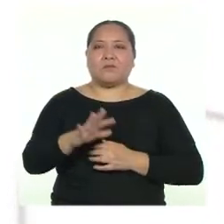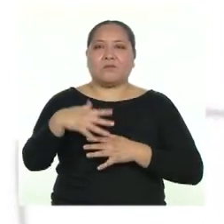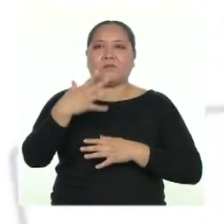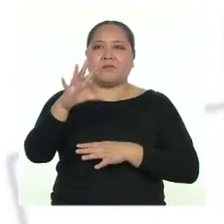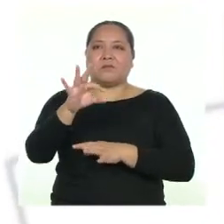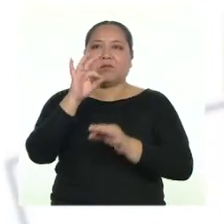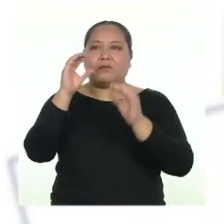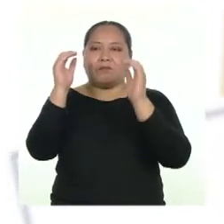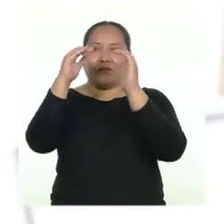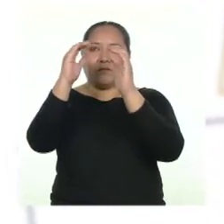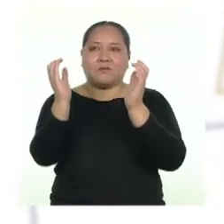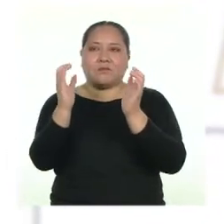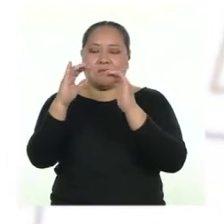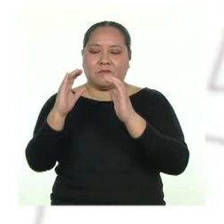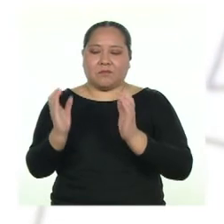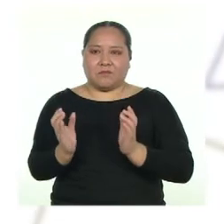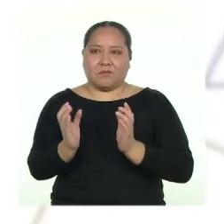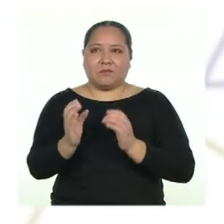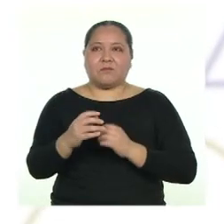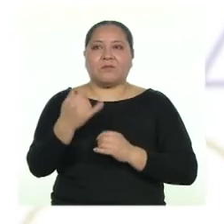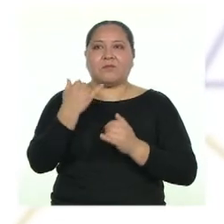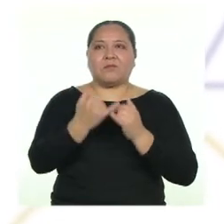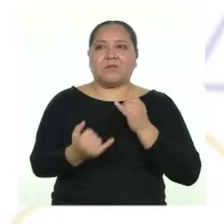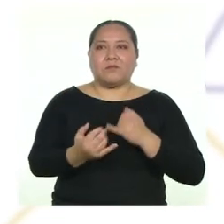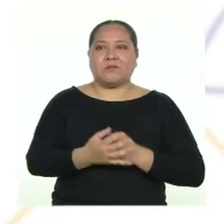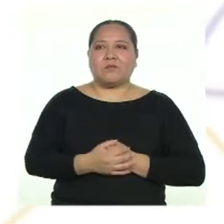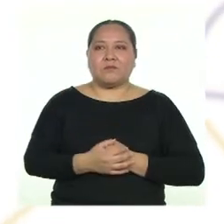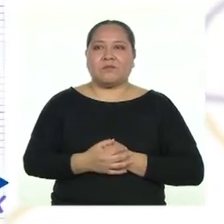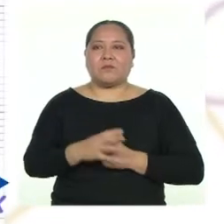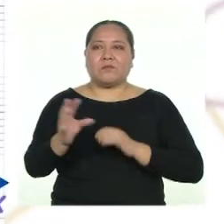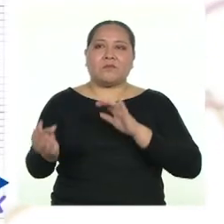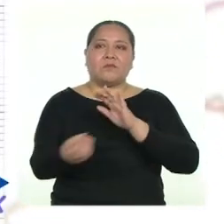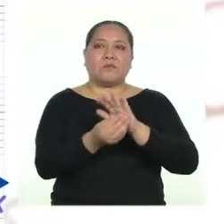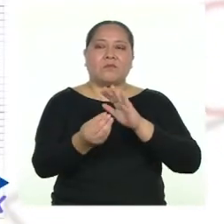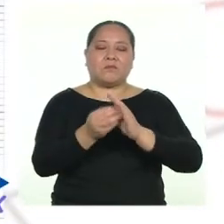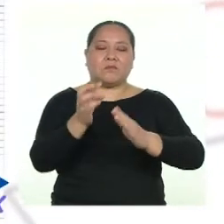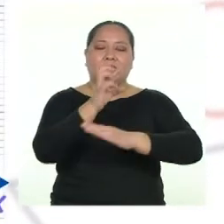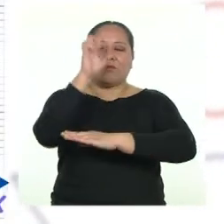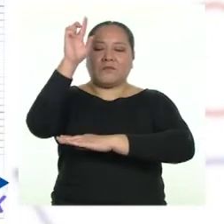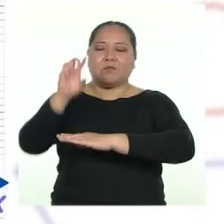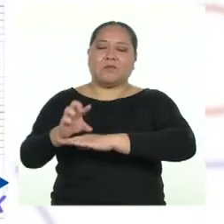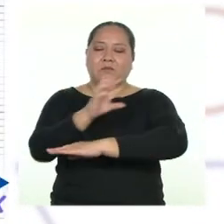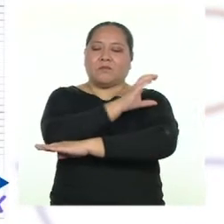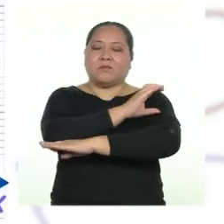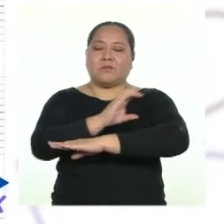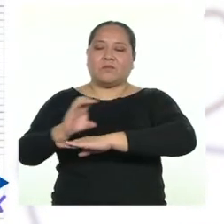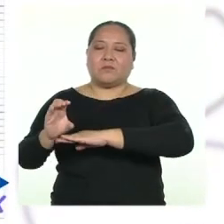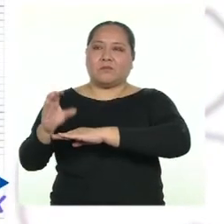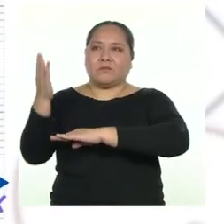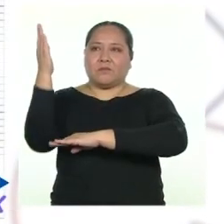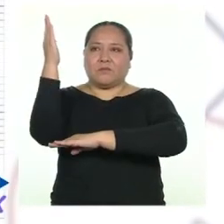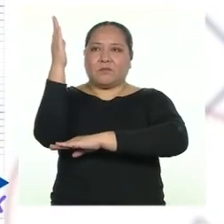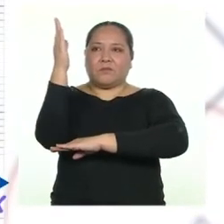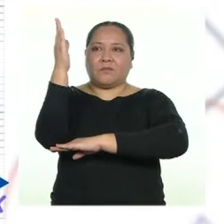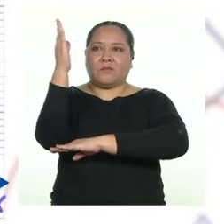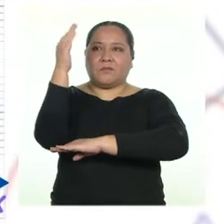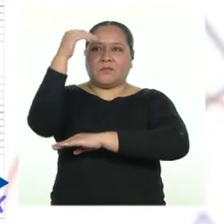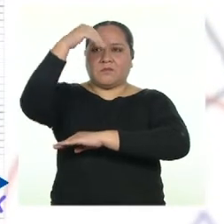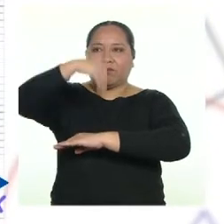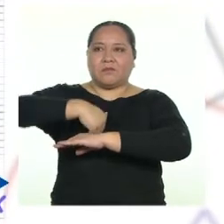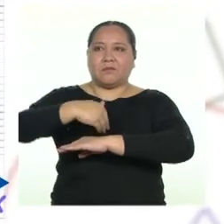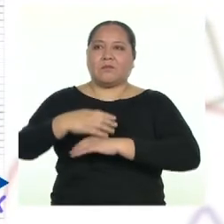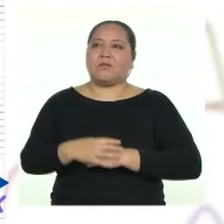dos pares ordenados. Y, por último, los agregamos al plano cartesiano que hicimos hace un rato. Profesora